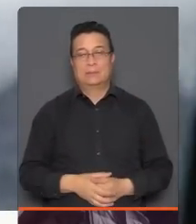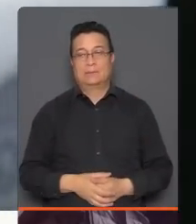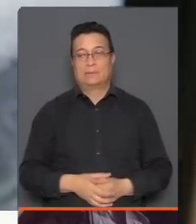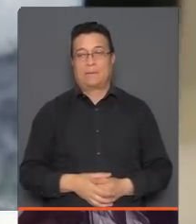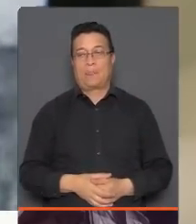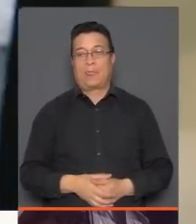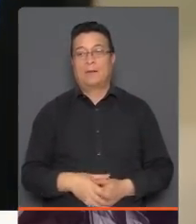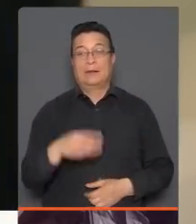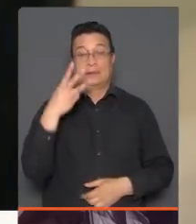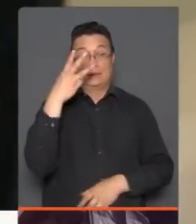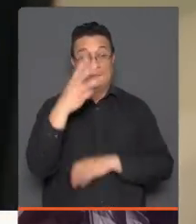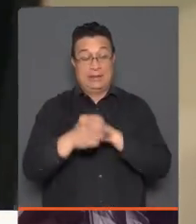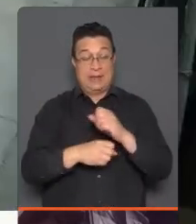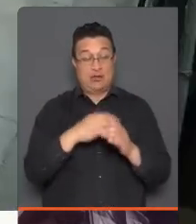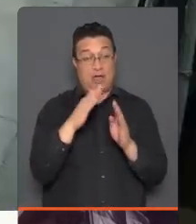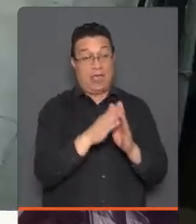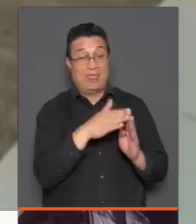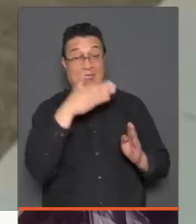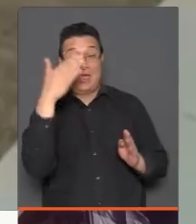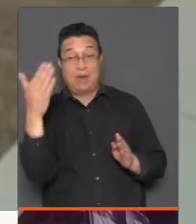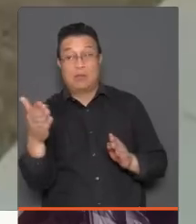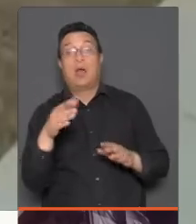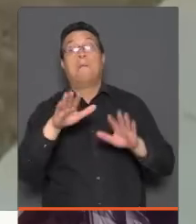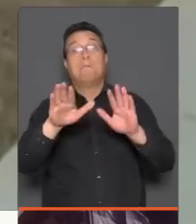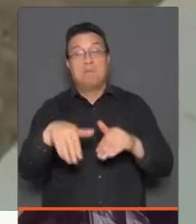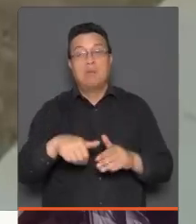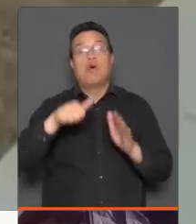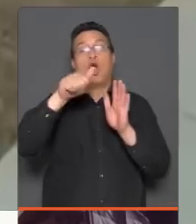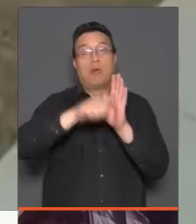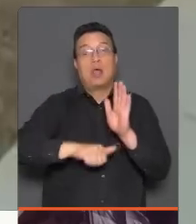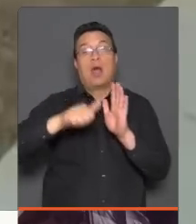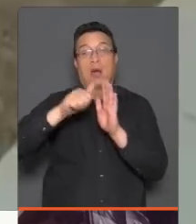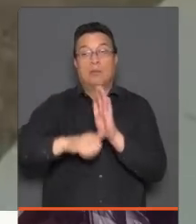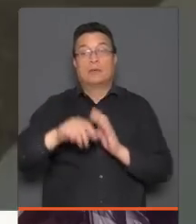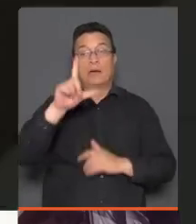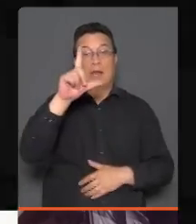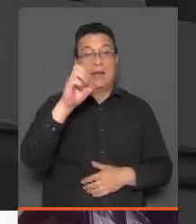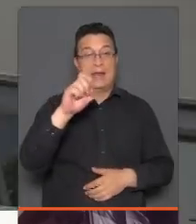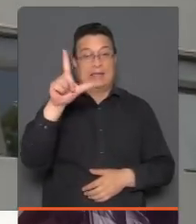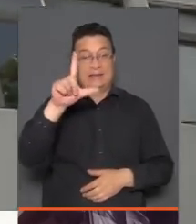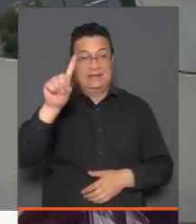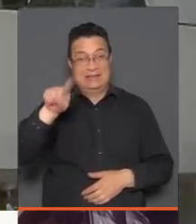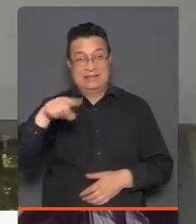Casi 3 años más tarde siguieron operando. Leslie fue la víctima.